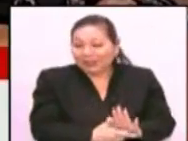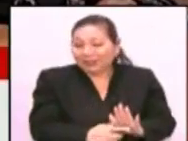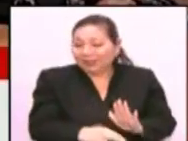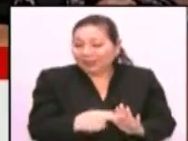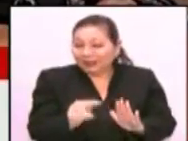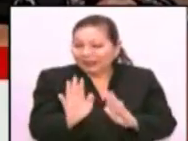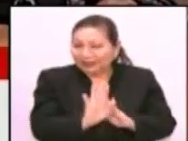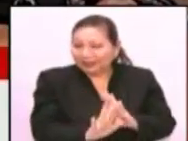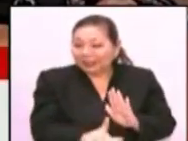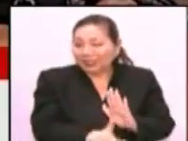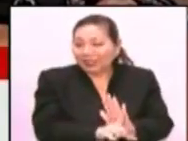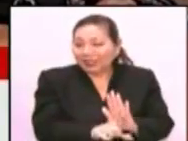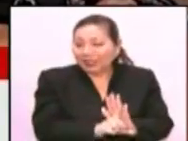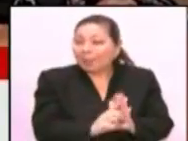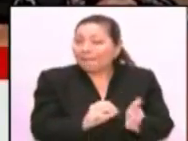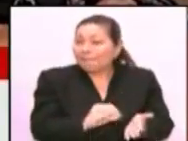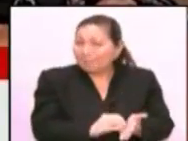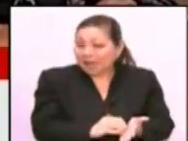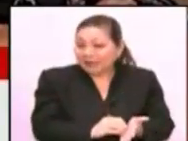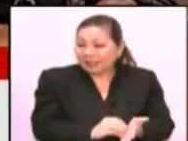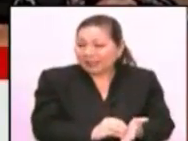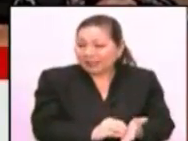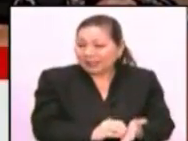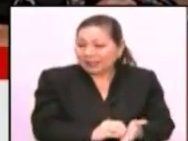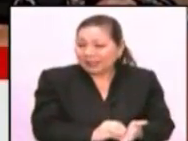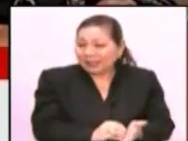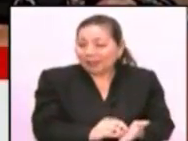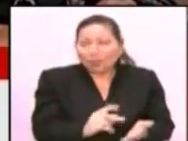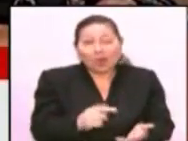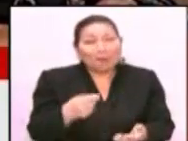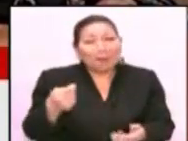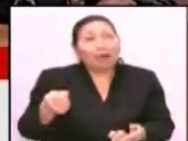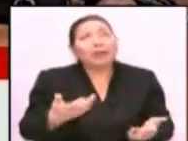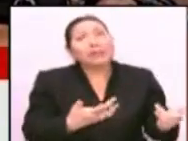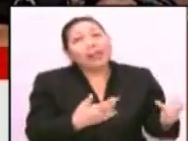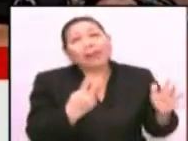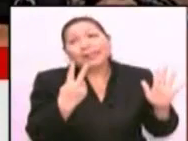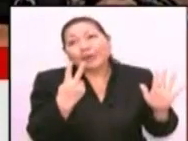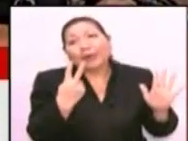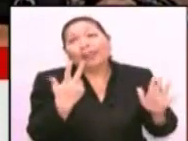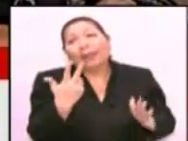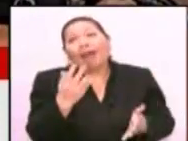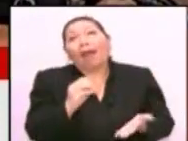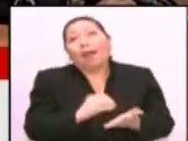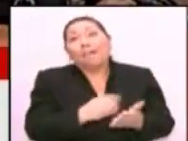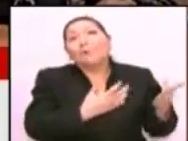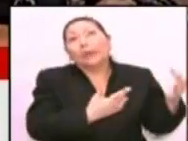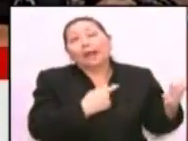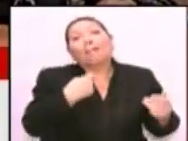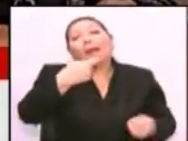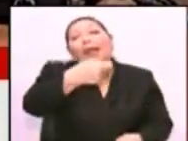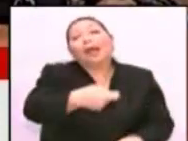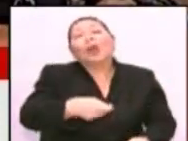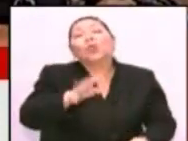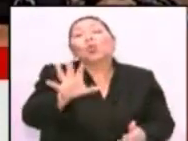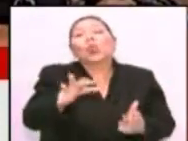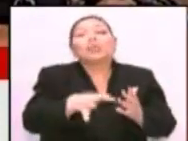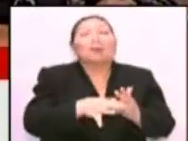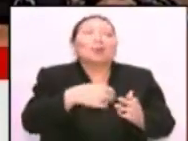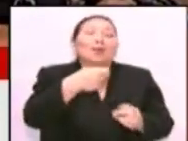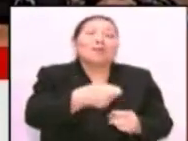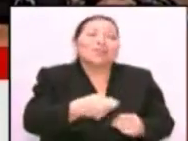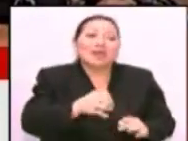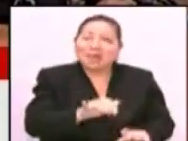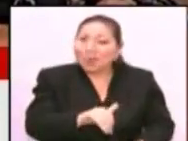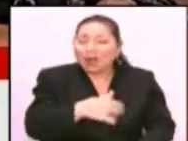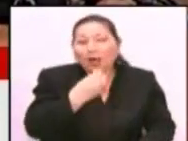nivel legislativo que le dé más dientes al juez extrapenal y no la madre tenga que esperar 3 años más para que el resultado sea